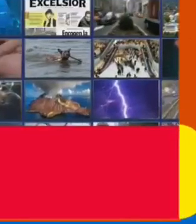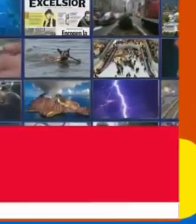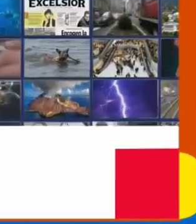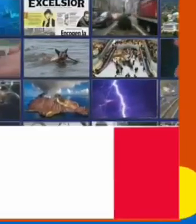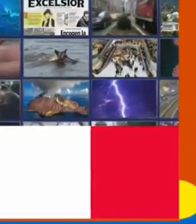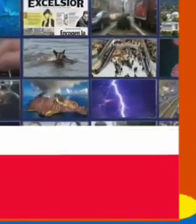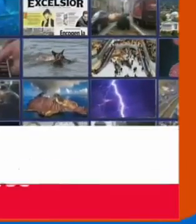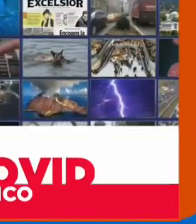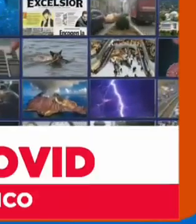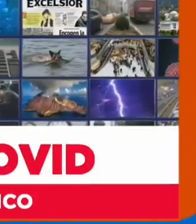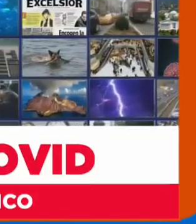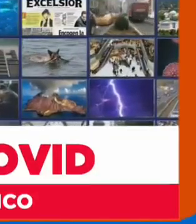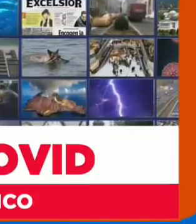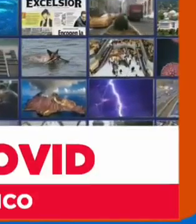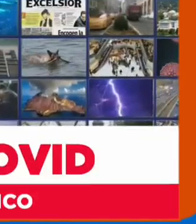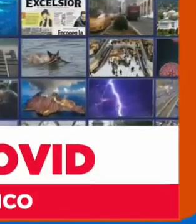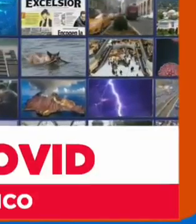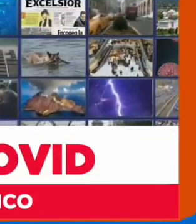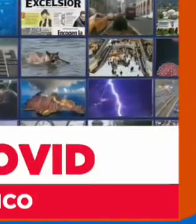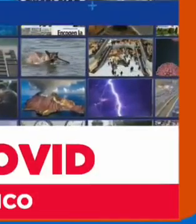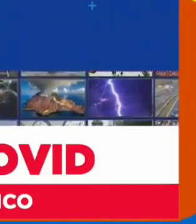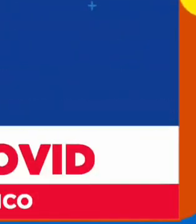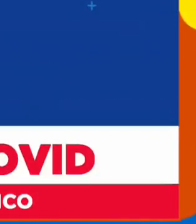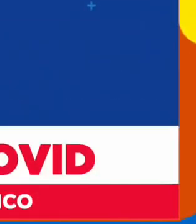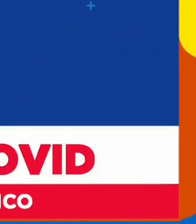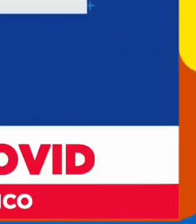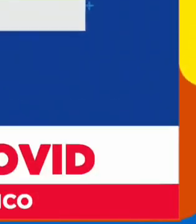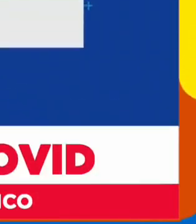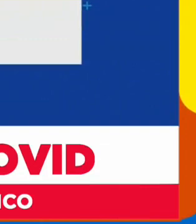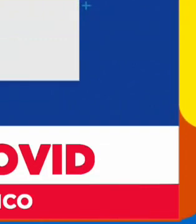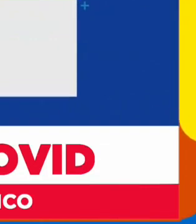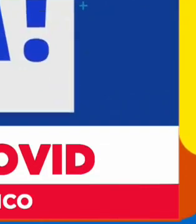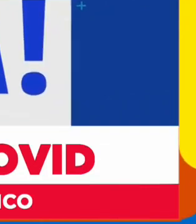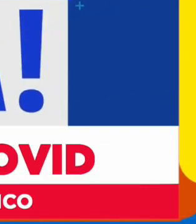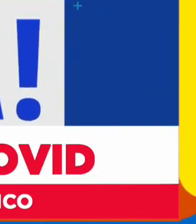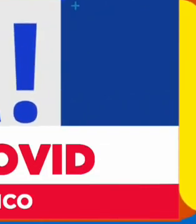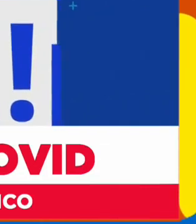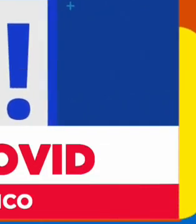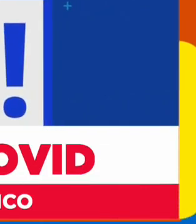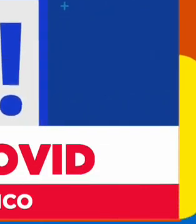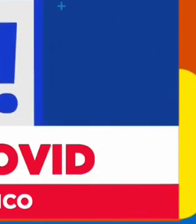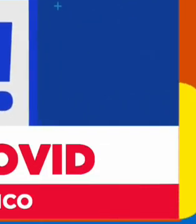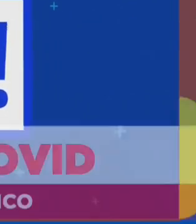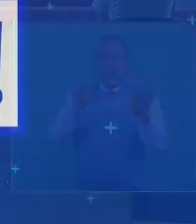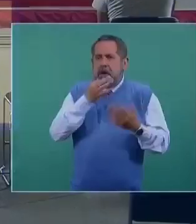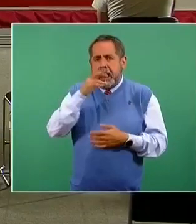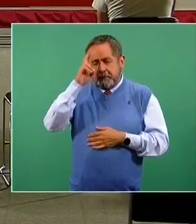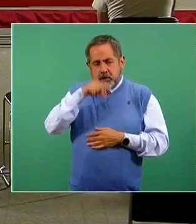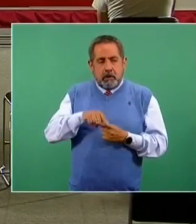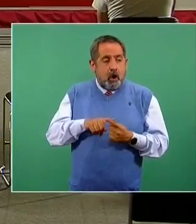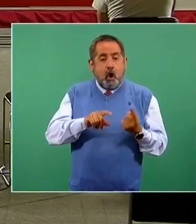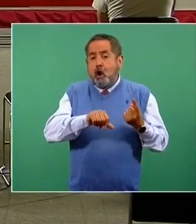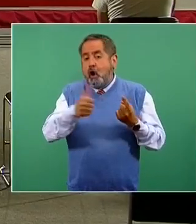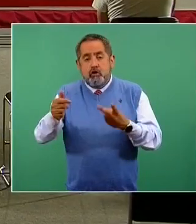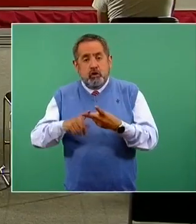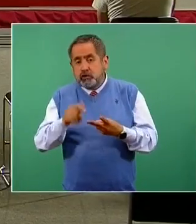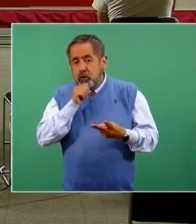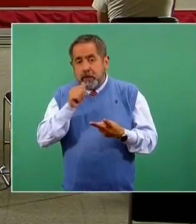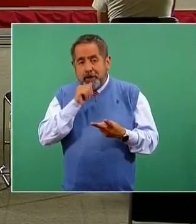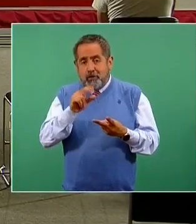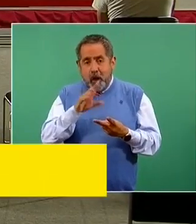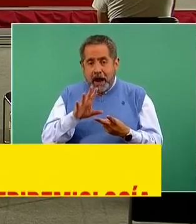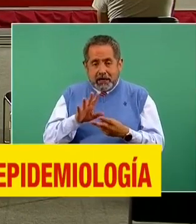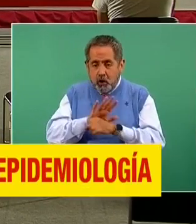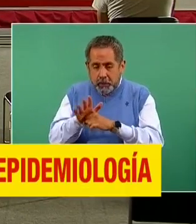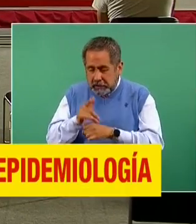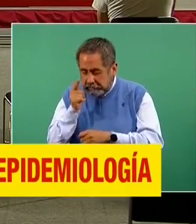también quedó en darnos algunos detalles. José Luis Salomía, director de epidemiología, habló al respecto y esto fue lo que dijo. La base que en su momento